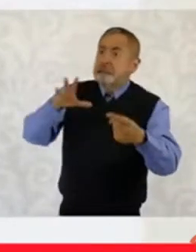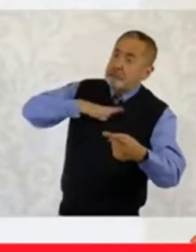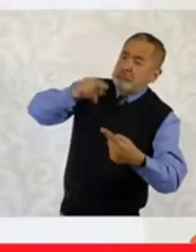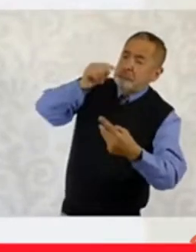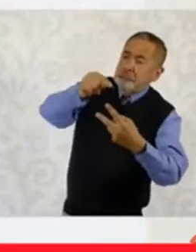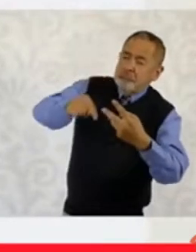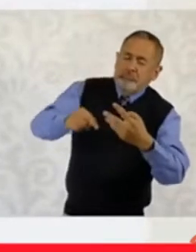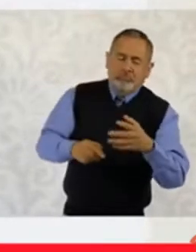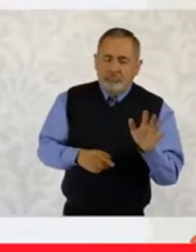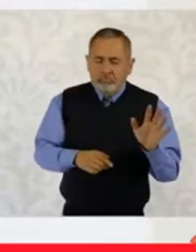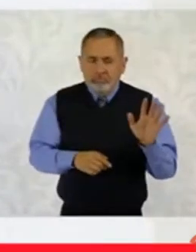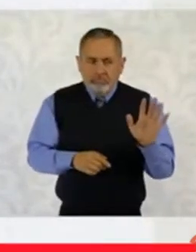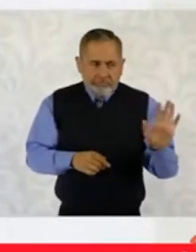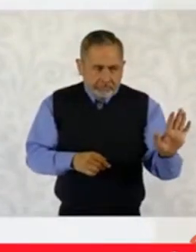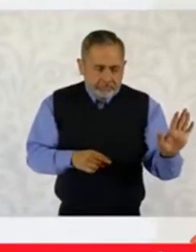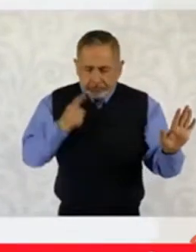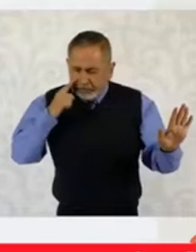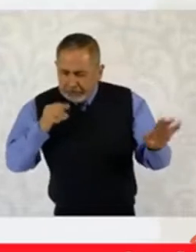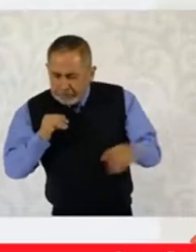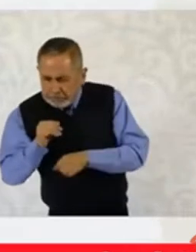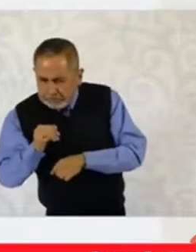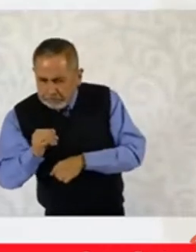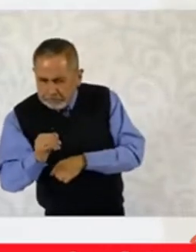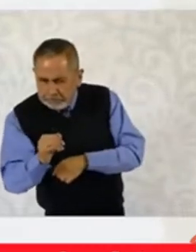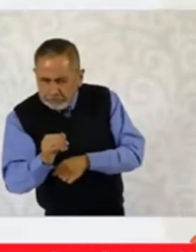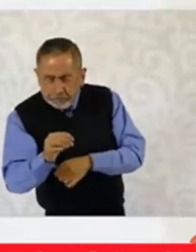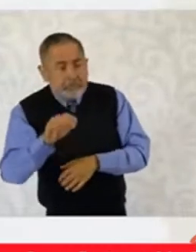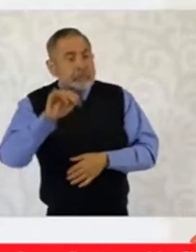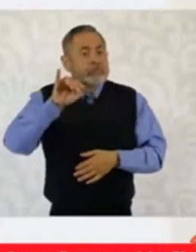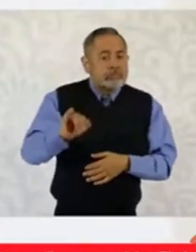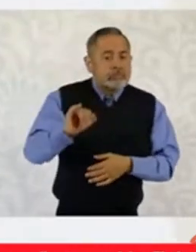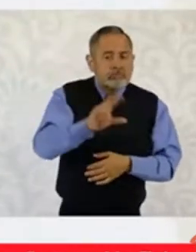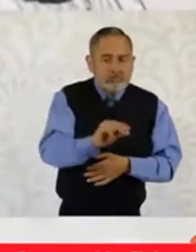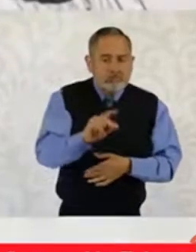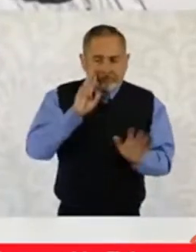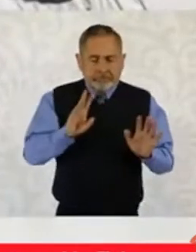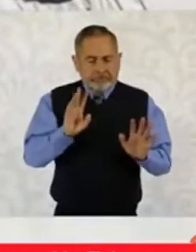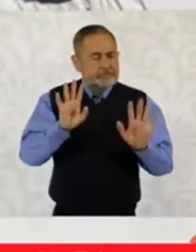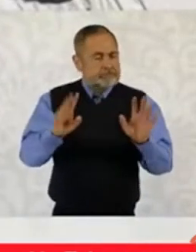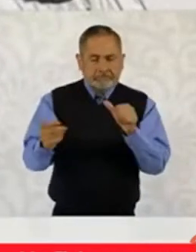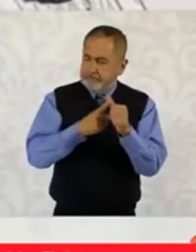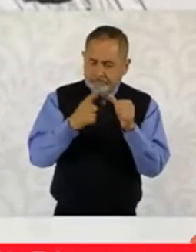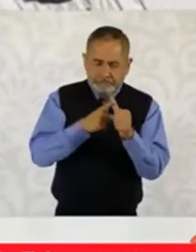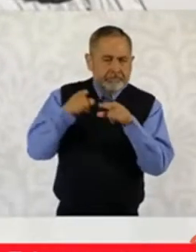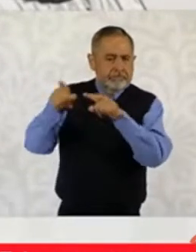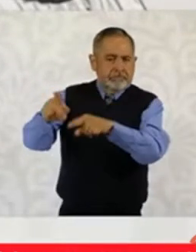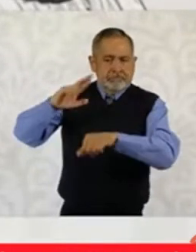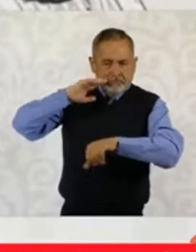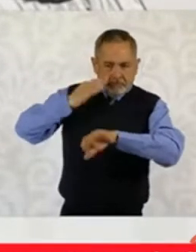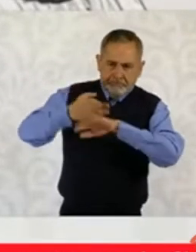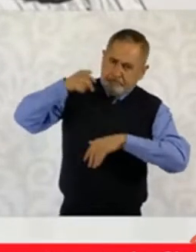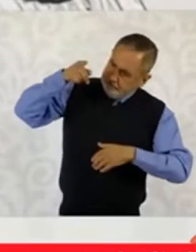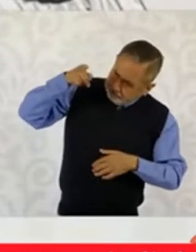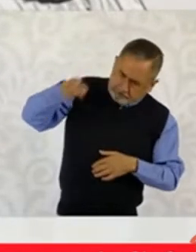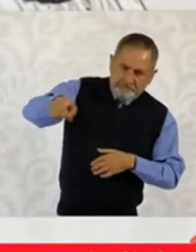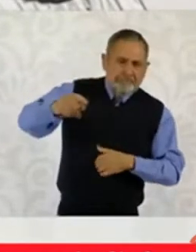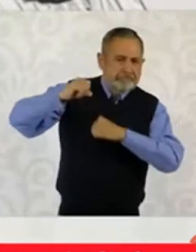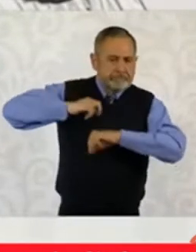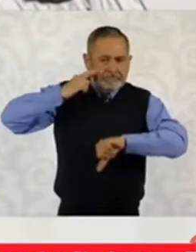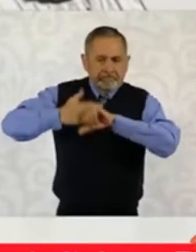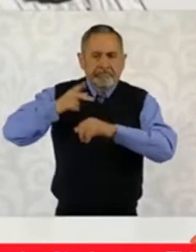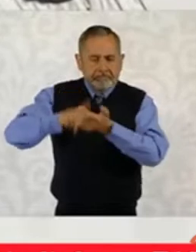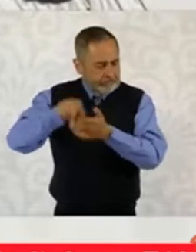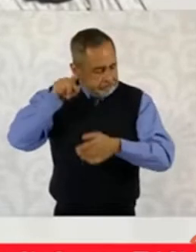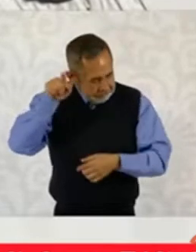así ocurrió o no. Entonces, repito, número 1, la responsabilidad de atender